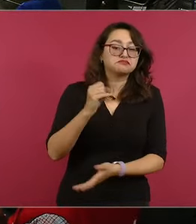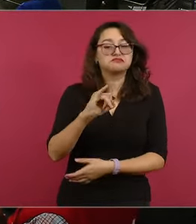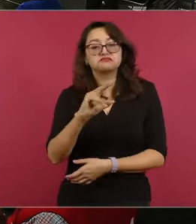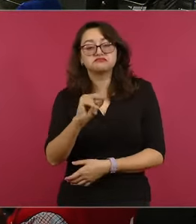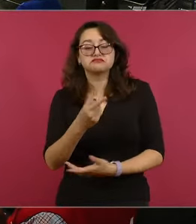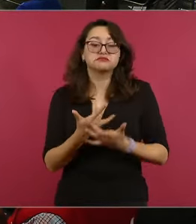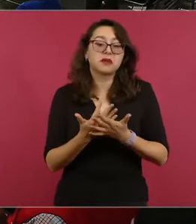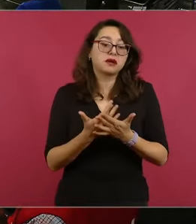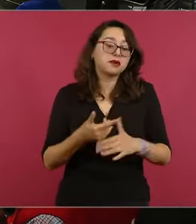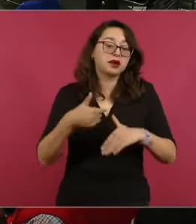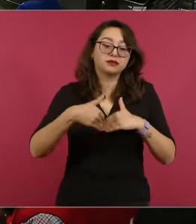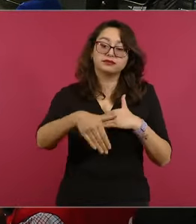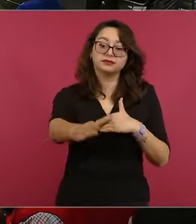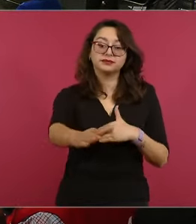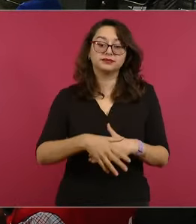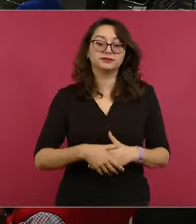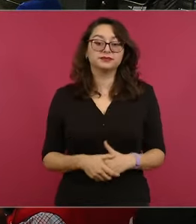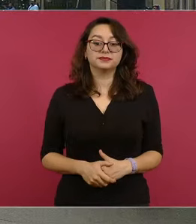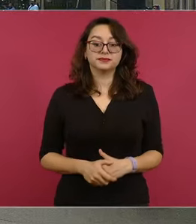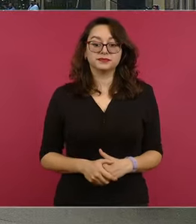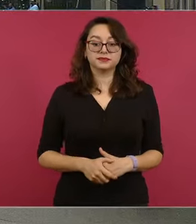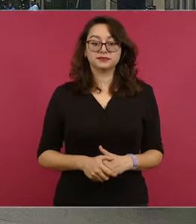legislativo.